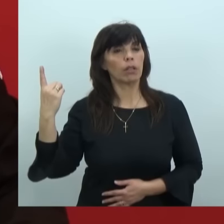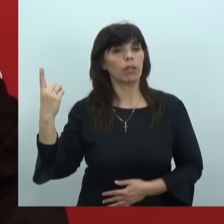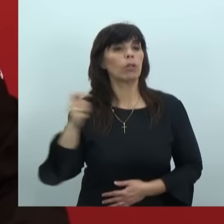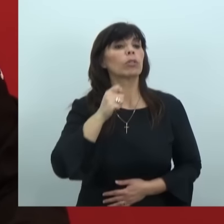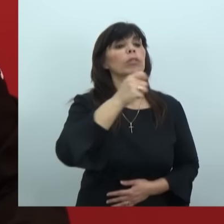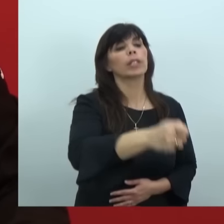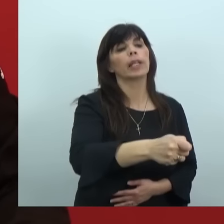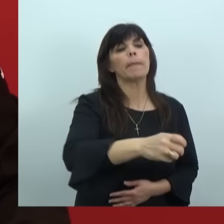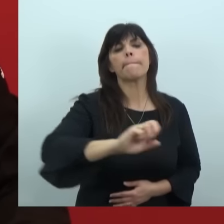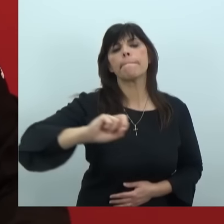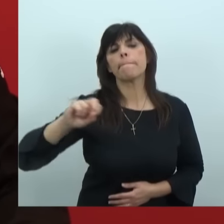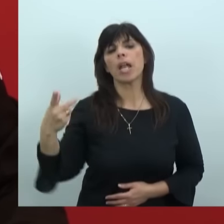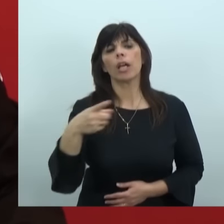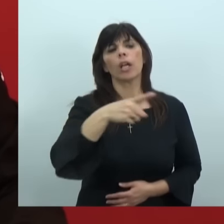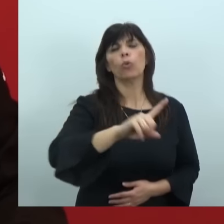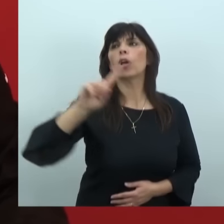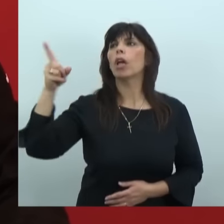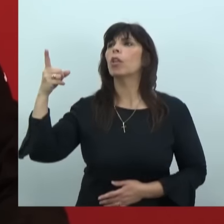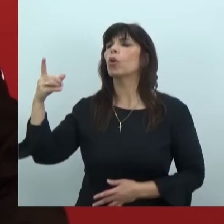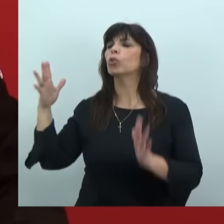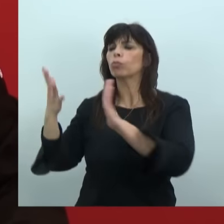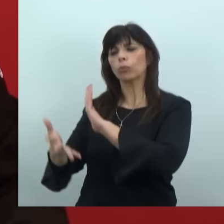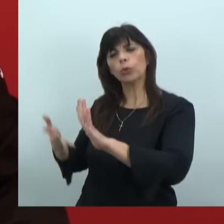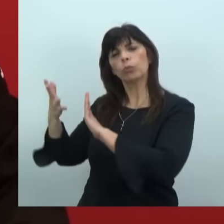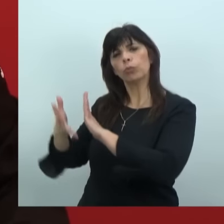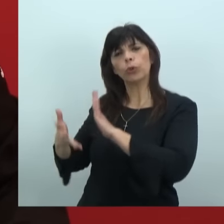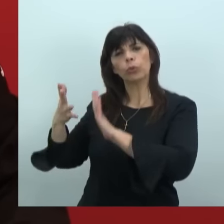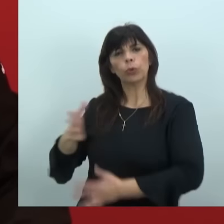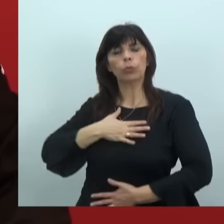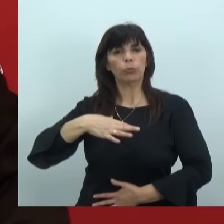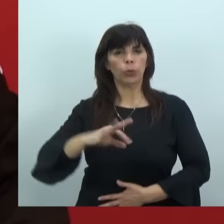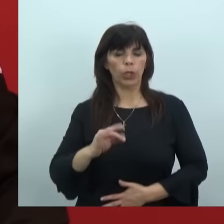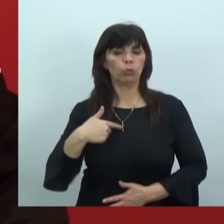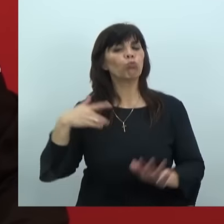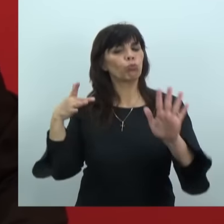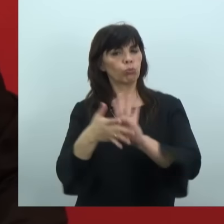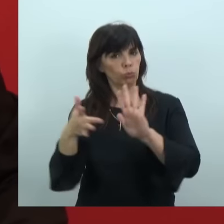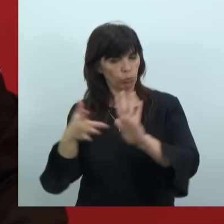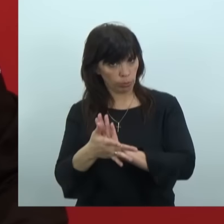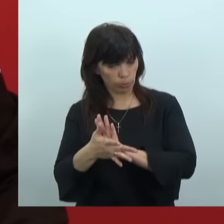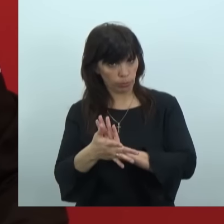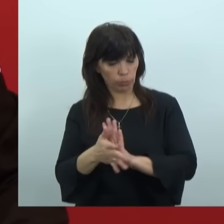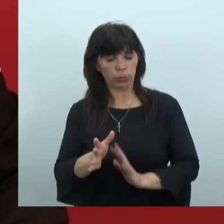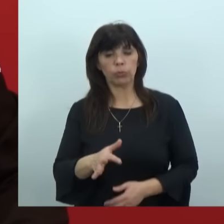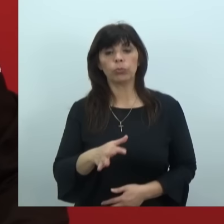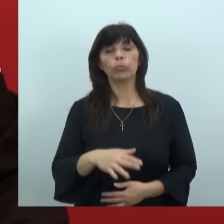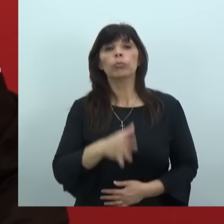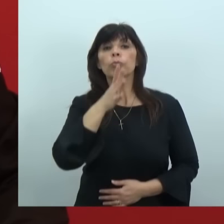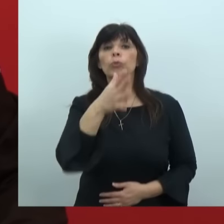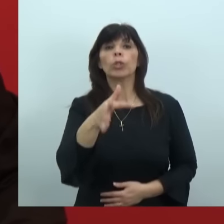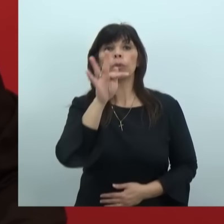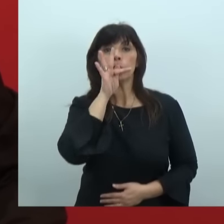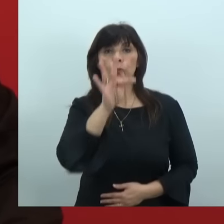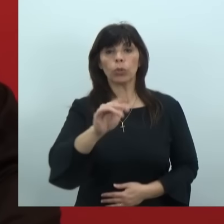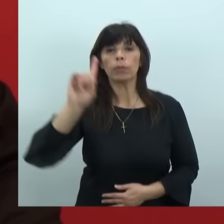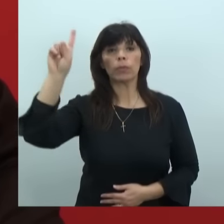Dios. Y déjame explicarte por qué. Las promesas de Dios te